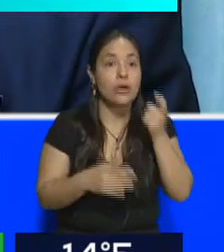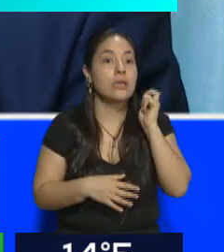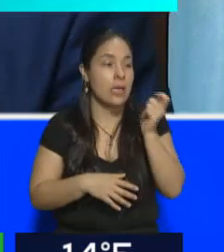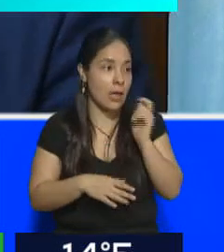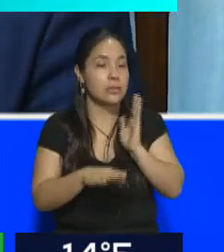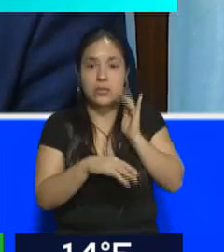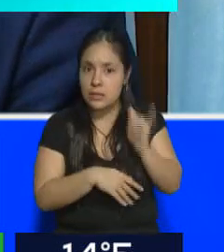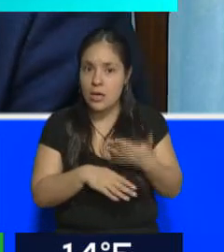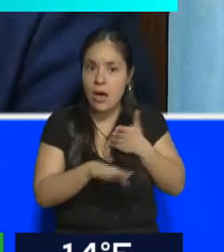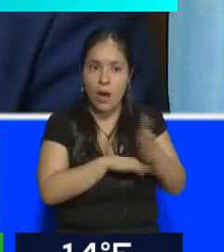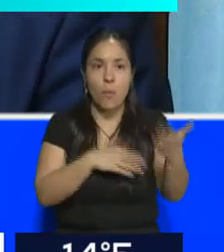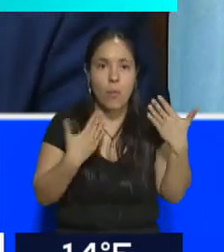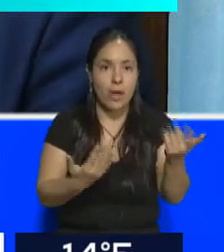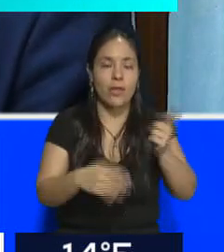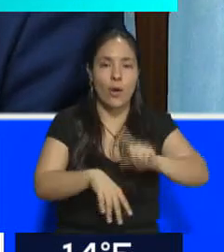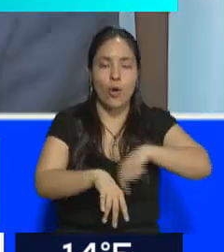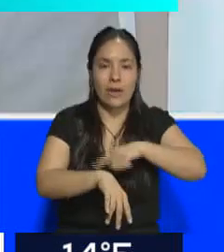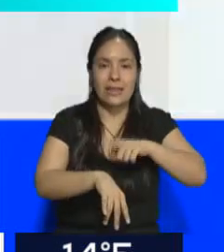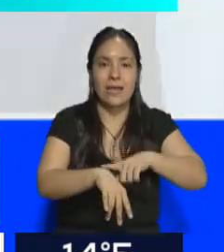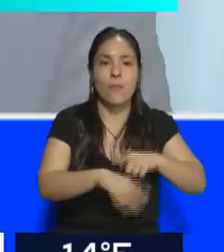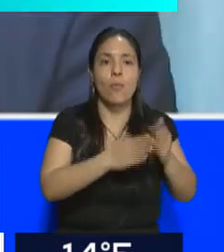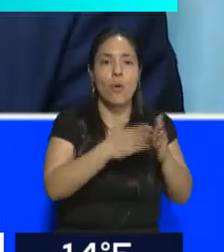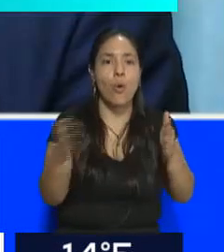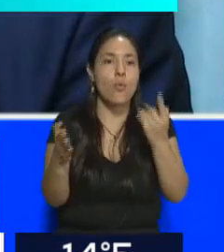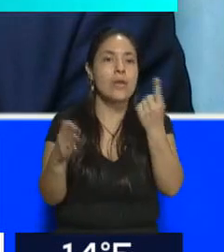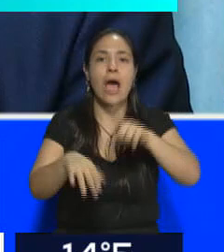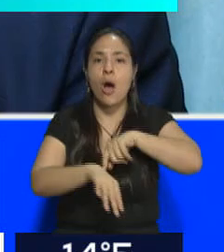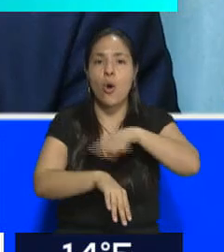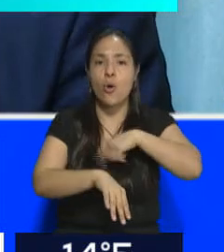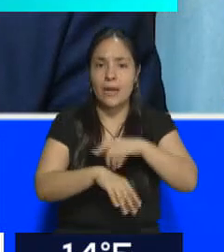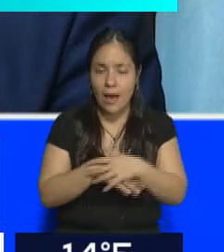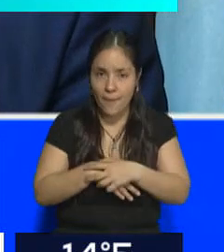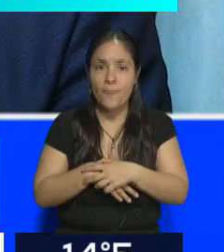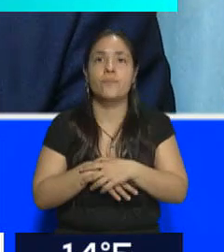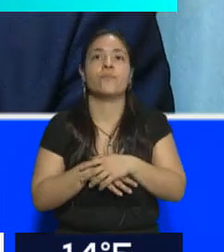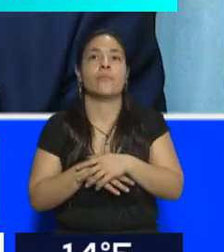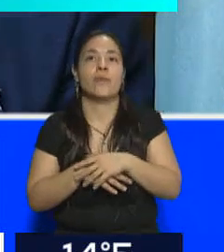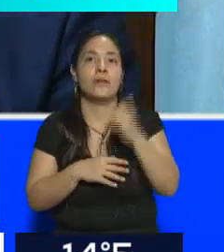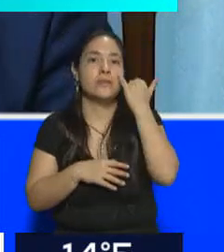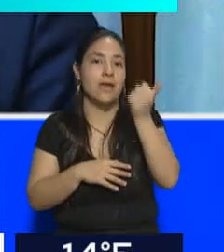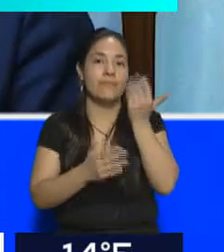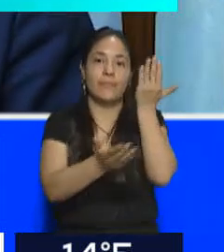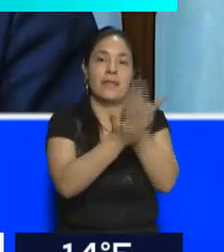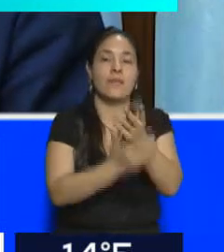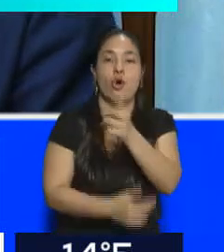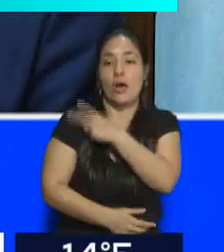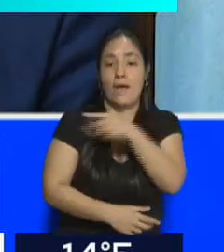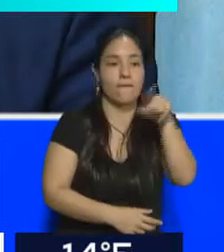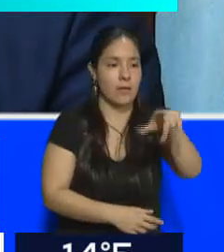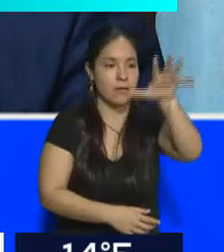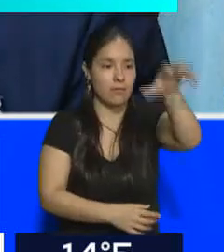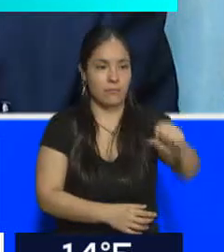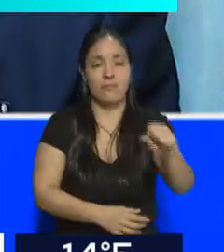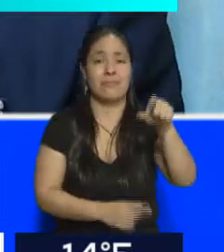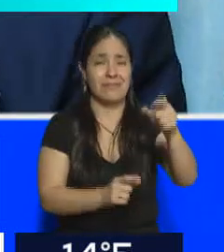acceso en ese momento en esas horas porque eso fue en el transcurso de una hora hemos solicitado el día de ayer el traslado es decir que no trabajen más en ese